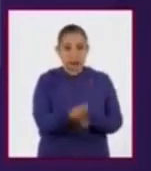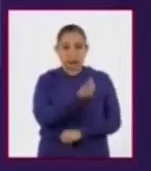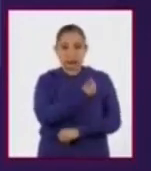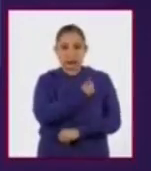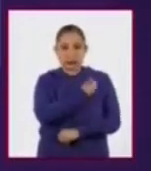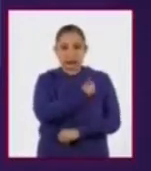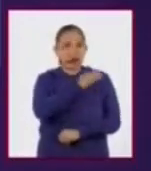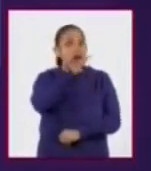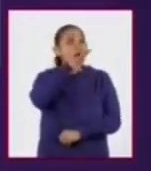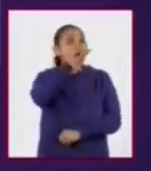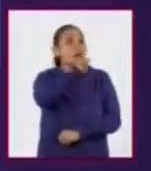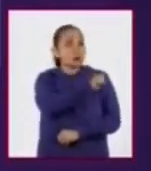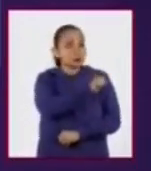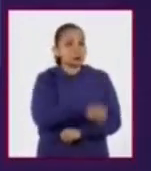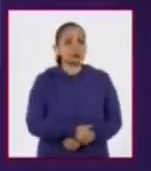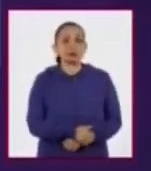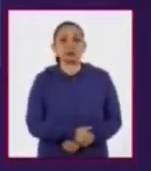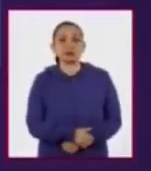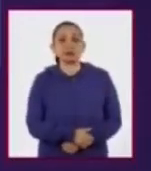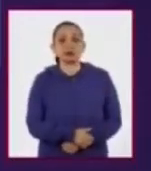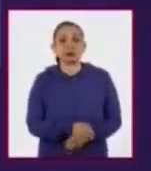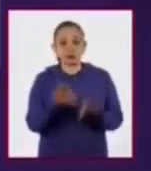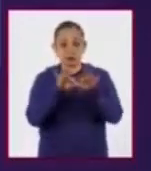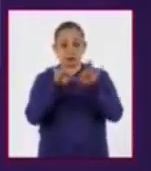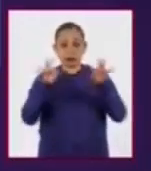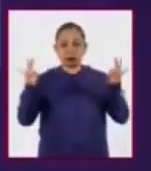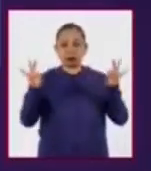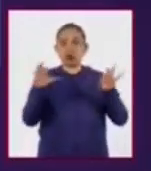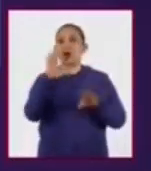al calor. Hilo de cobre.